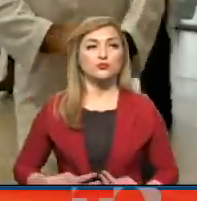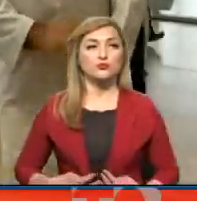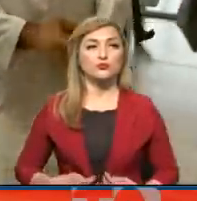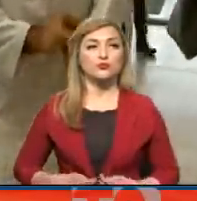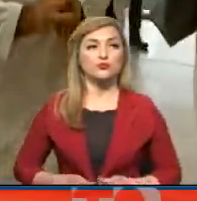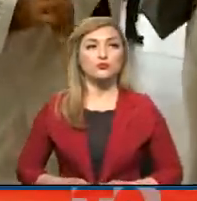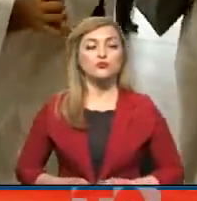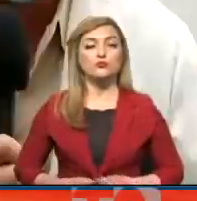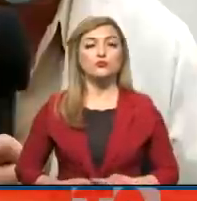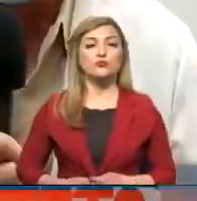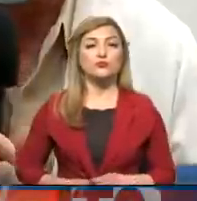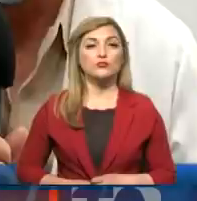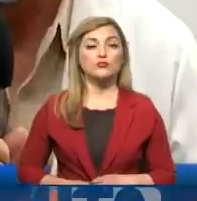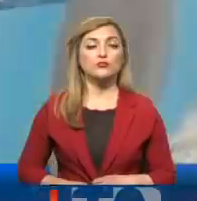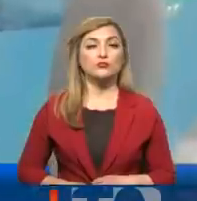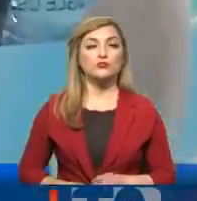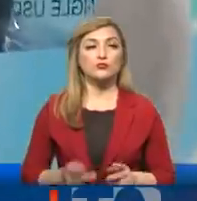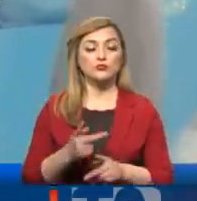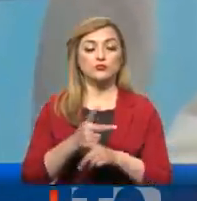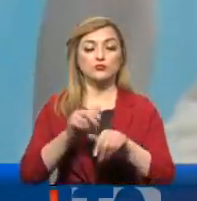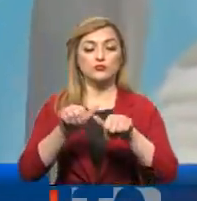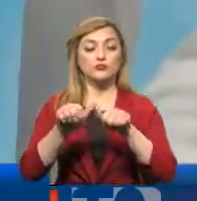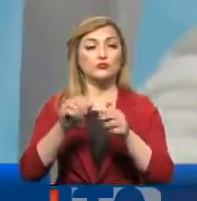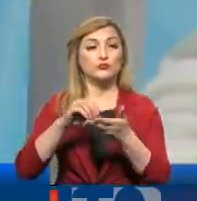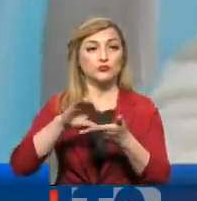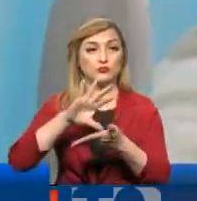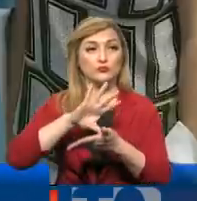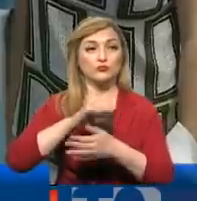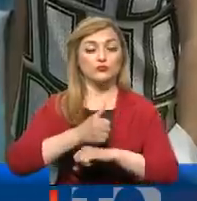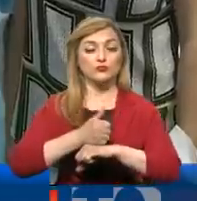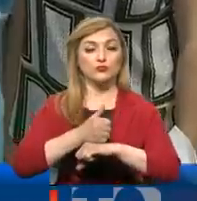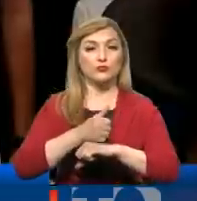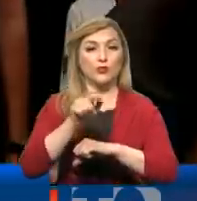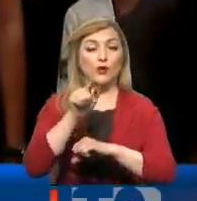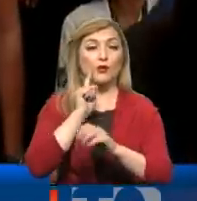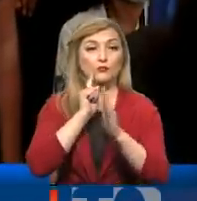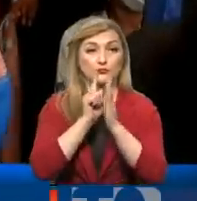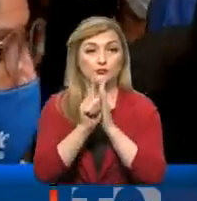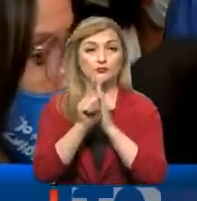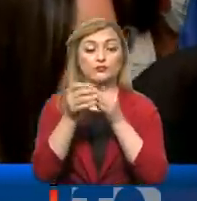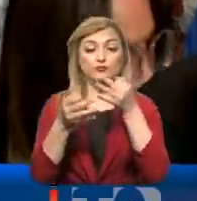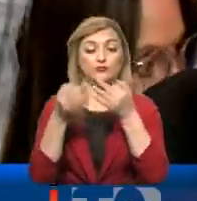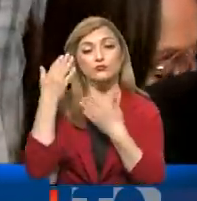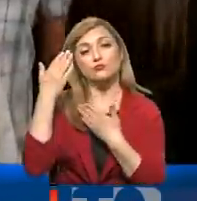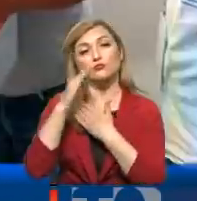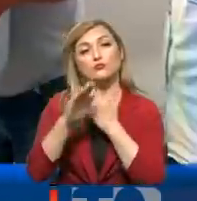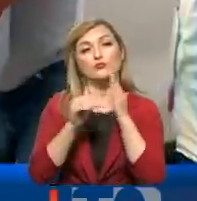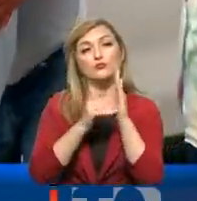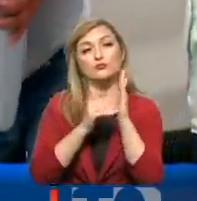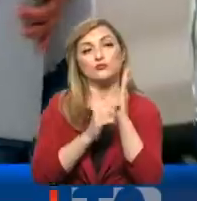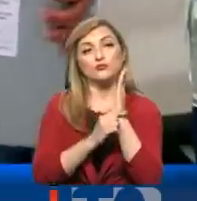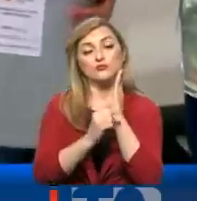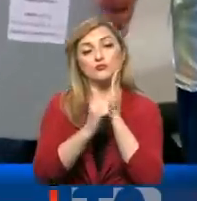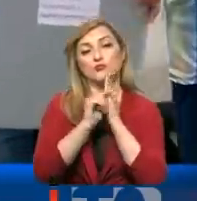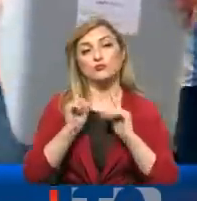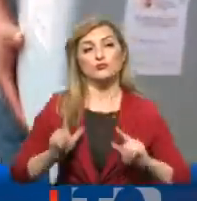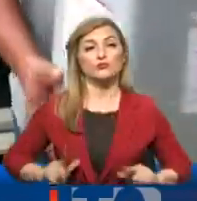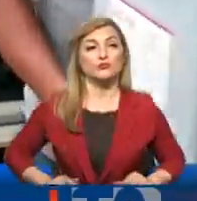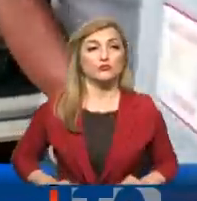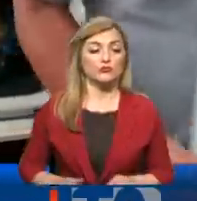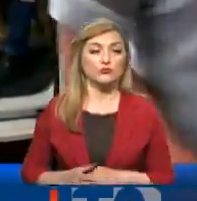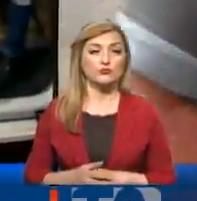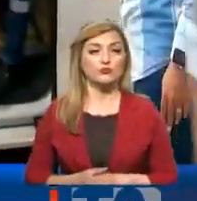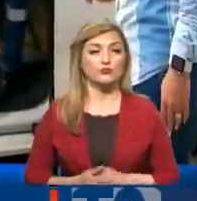El Consejo de Administración Legislativa conoció la solicitud de juicio político planteada en contra del ministro de Salud, Juan Carlos Ceballos. Son